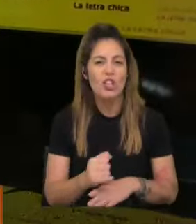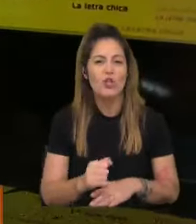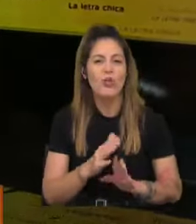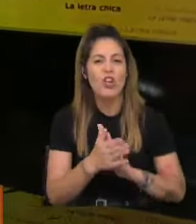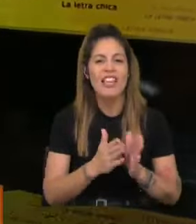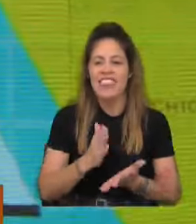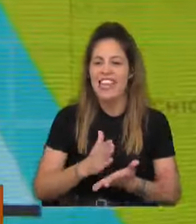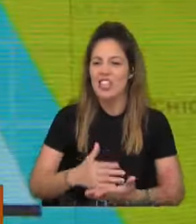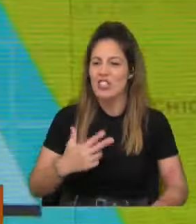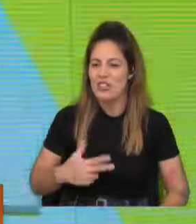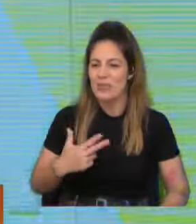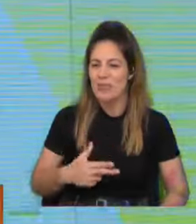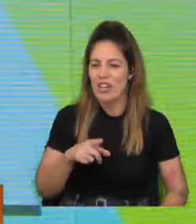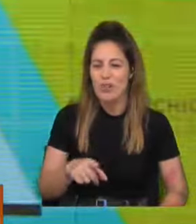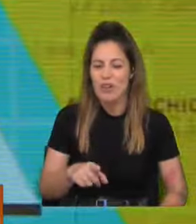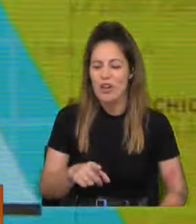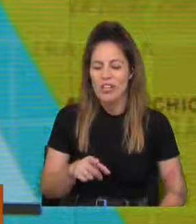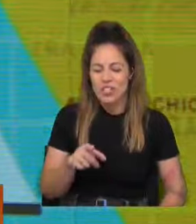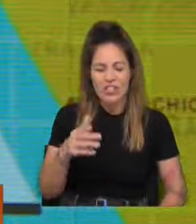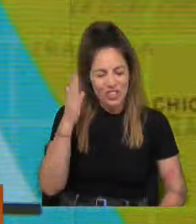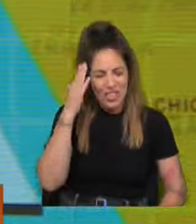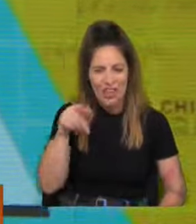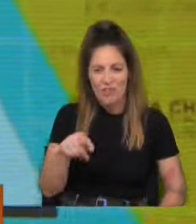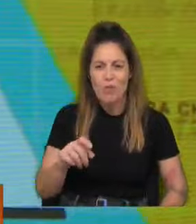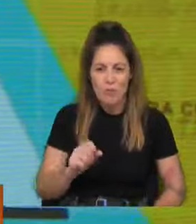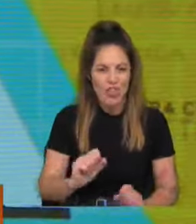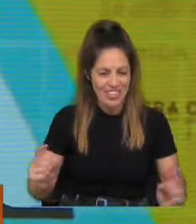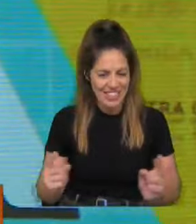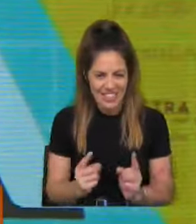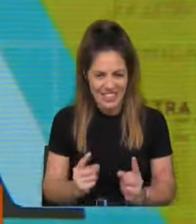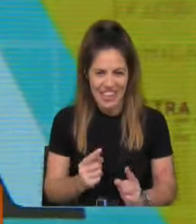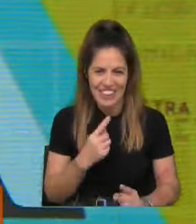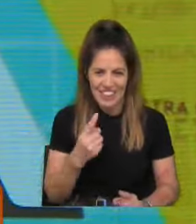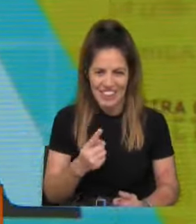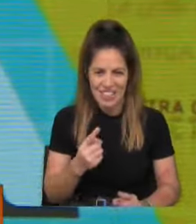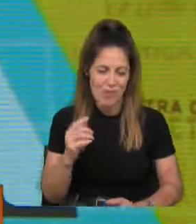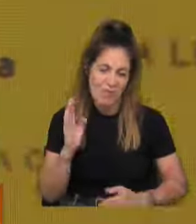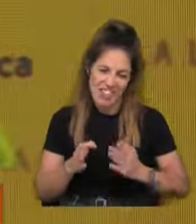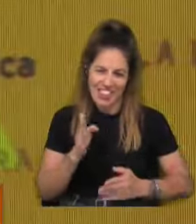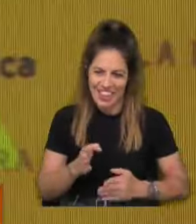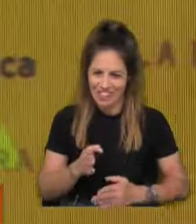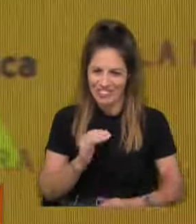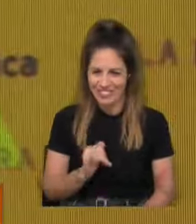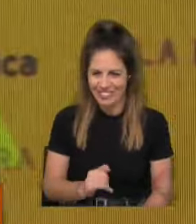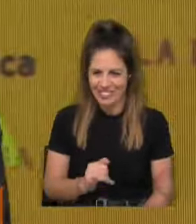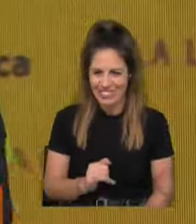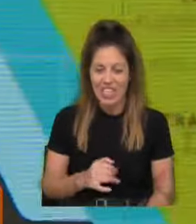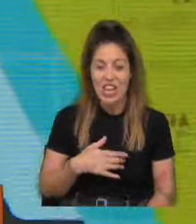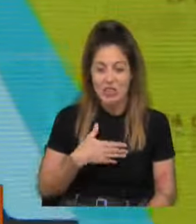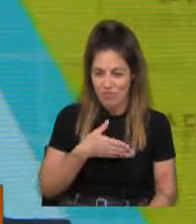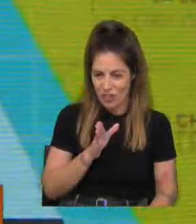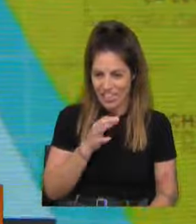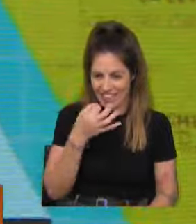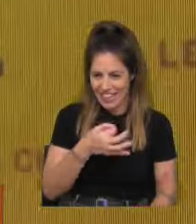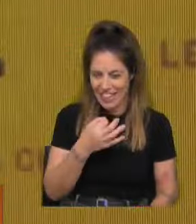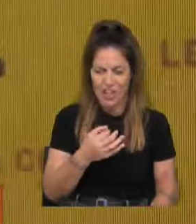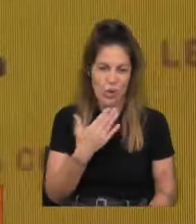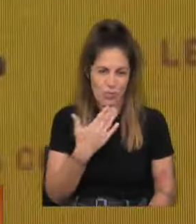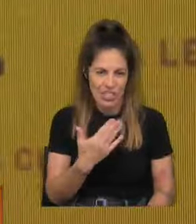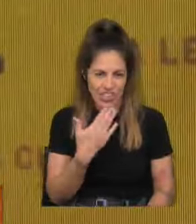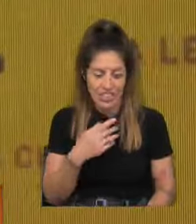pero yo sé que vos tenés una capacidad de síntesis mira y bueno y ahí sintetizas y decís me maltrataron es y voy a declarar no no realmente Muchas gracias por